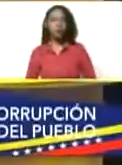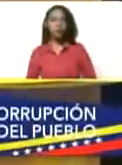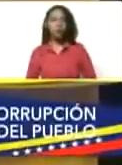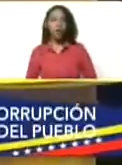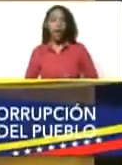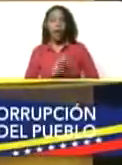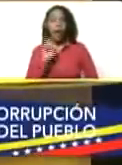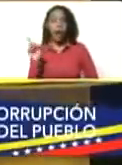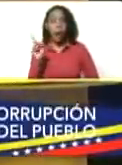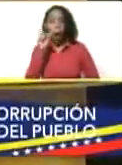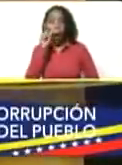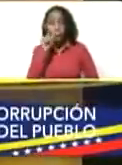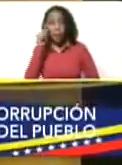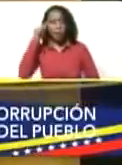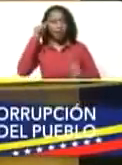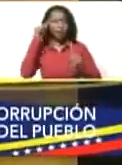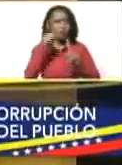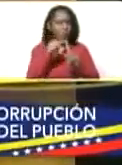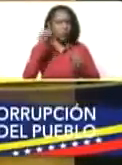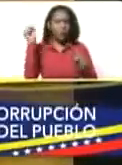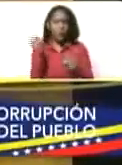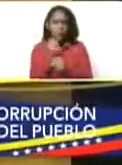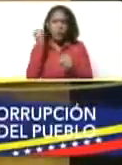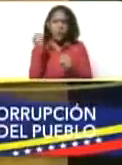era un hombre dedicado a su oficio,